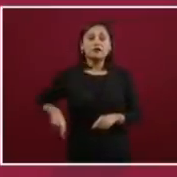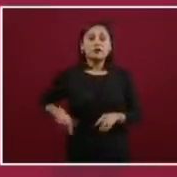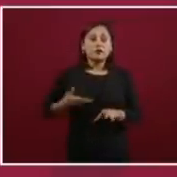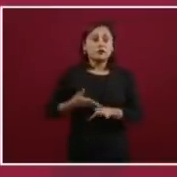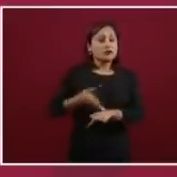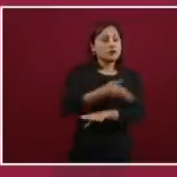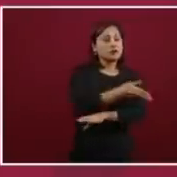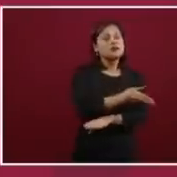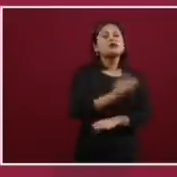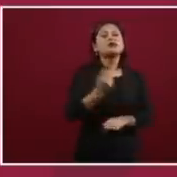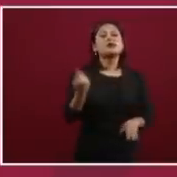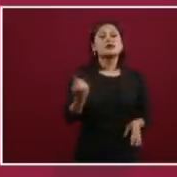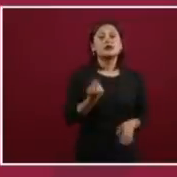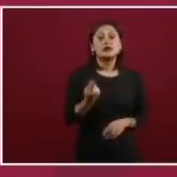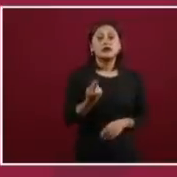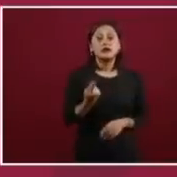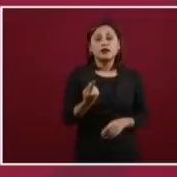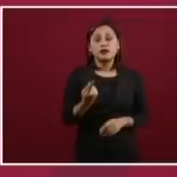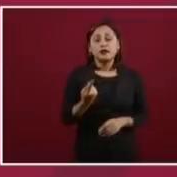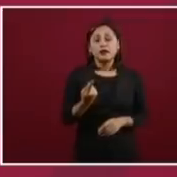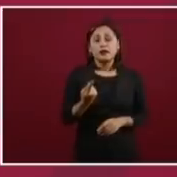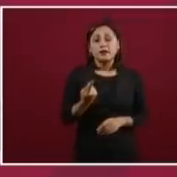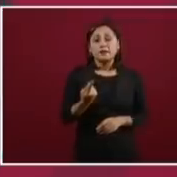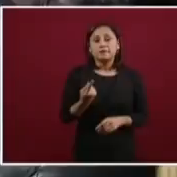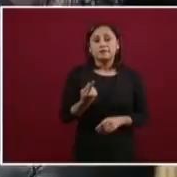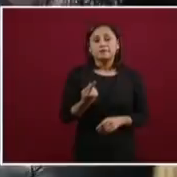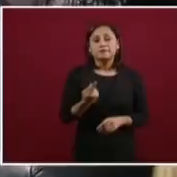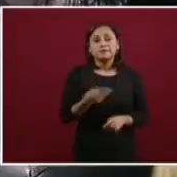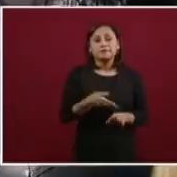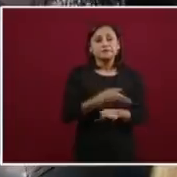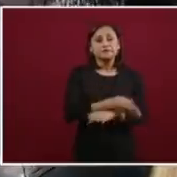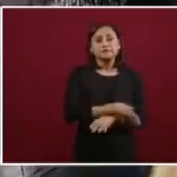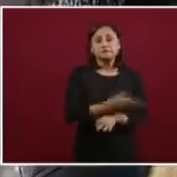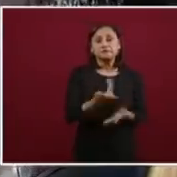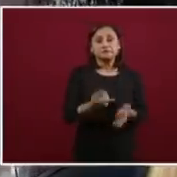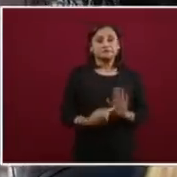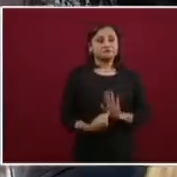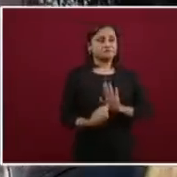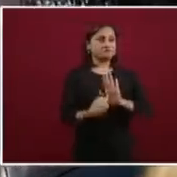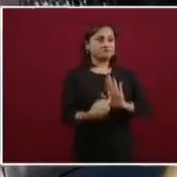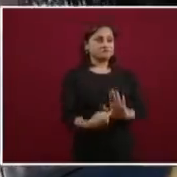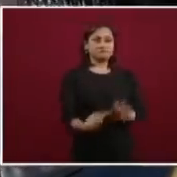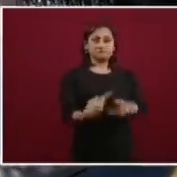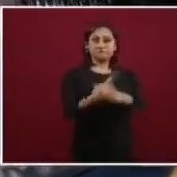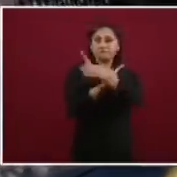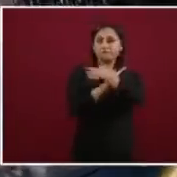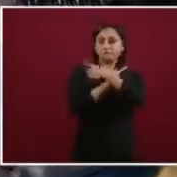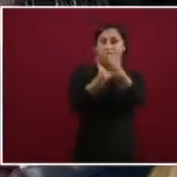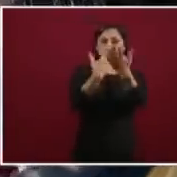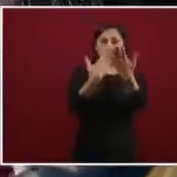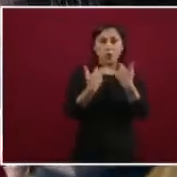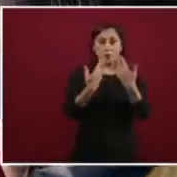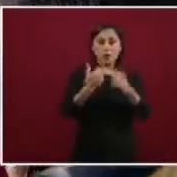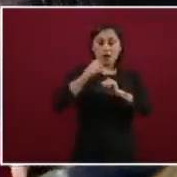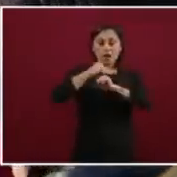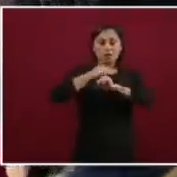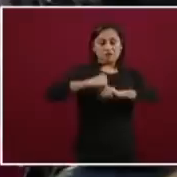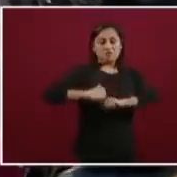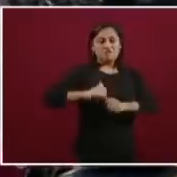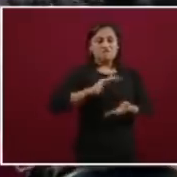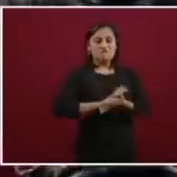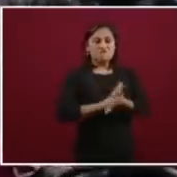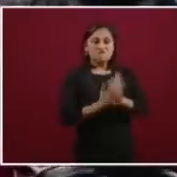sin autoridad moral como las autoridades van a actuar